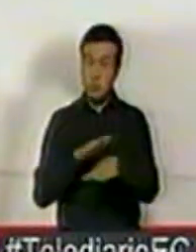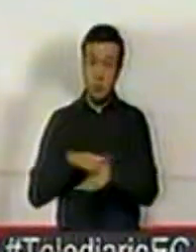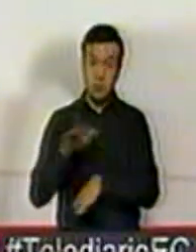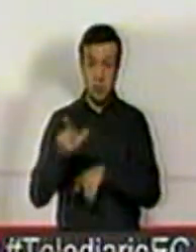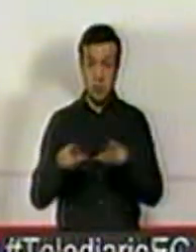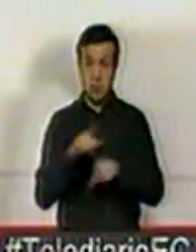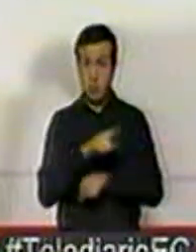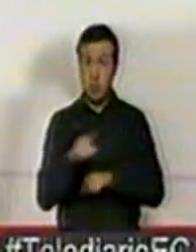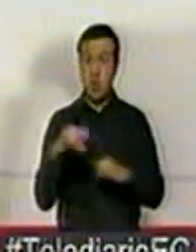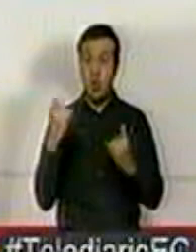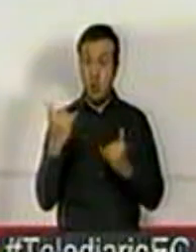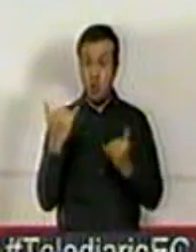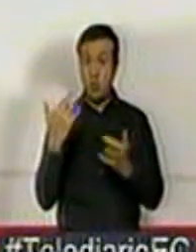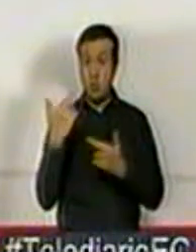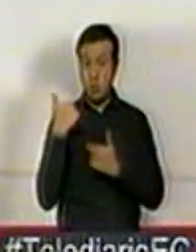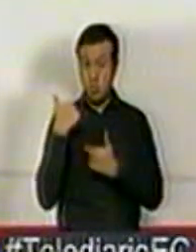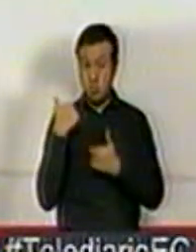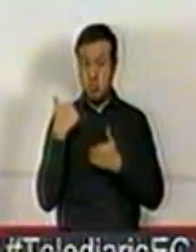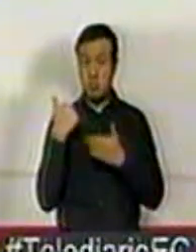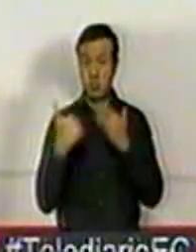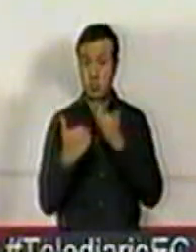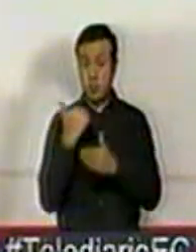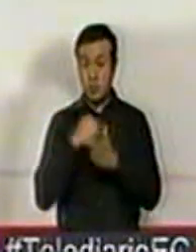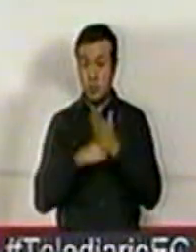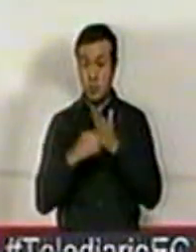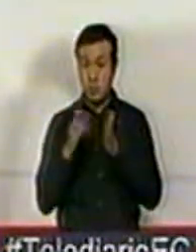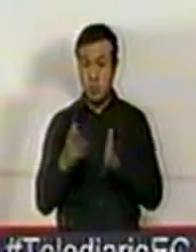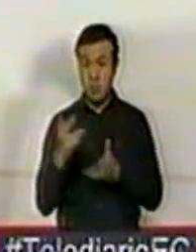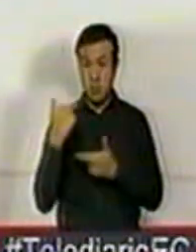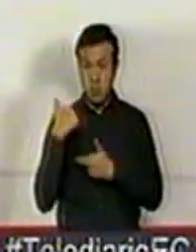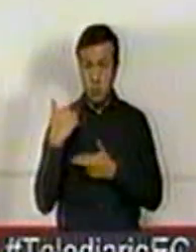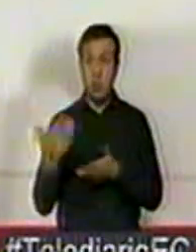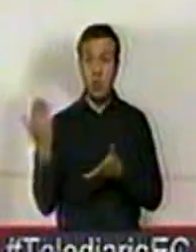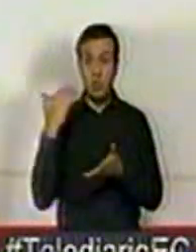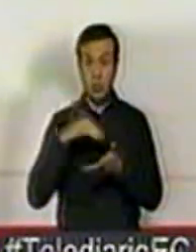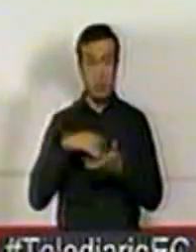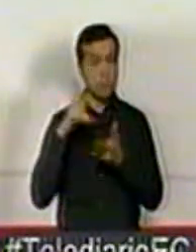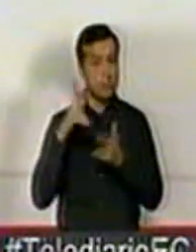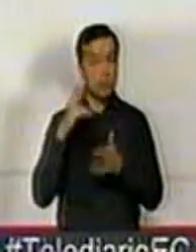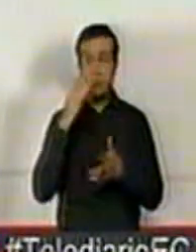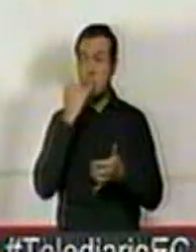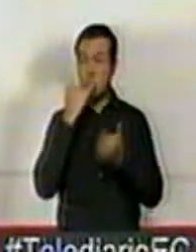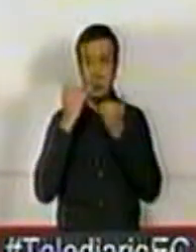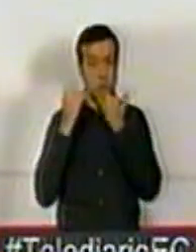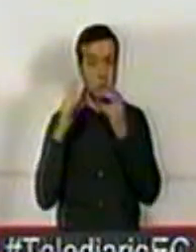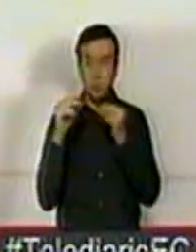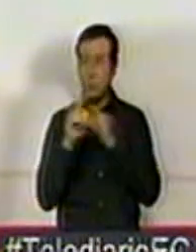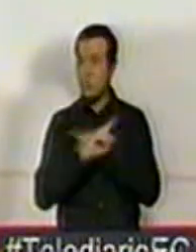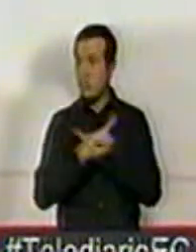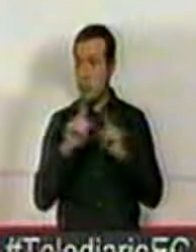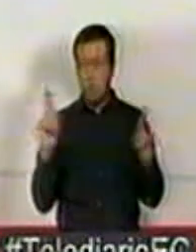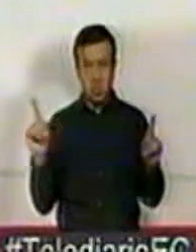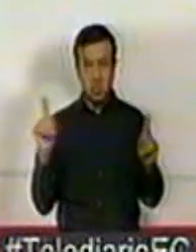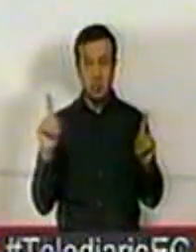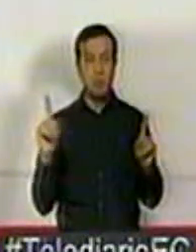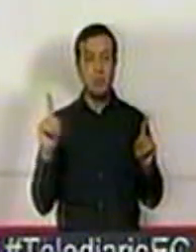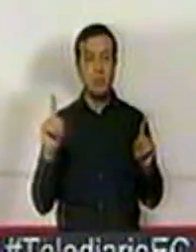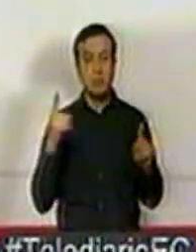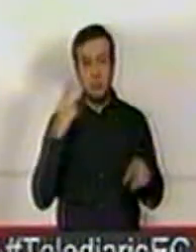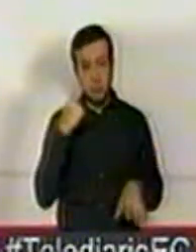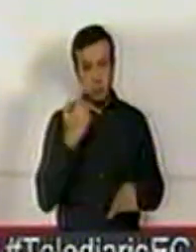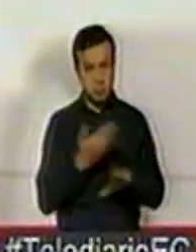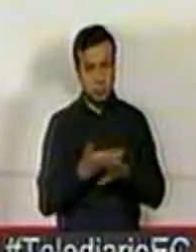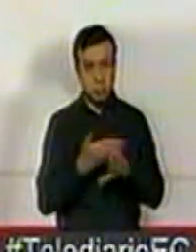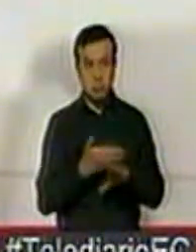ya nuevamente, o para la nueva ministra, para que no vuelva a cometer estos errores o presuntos errores que se puedan haber